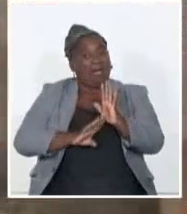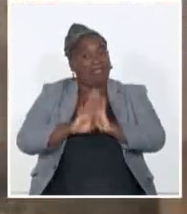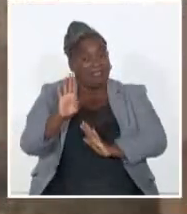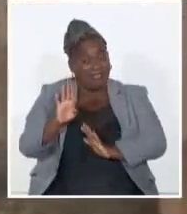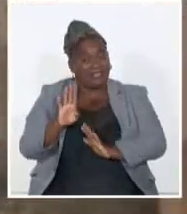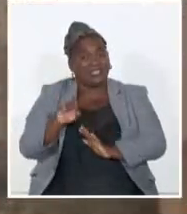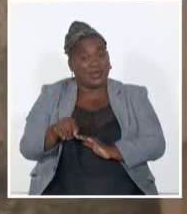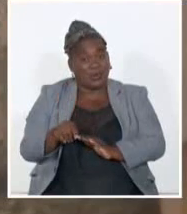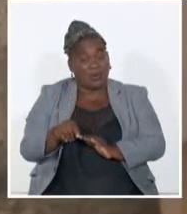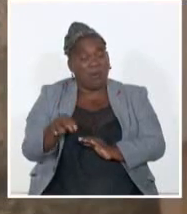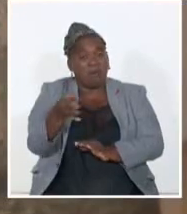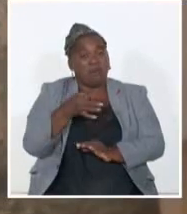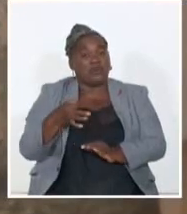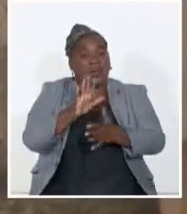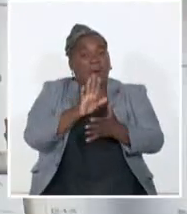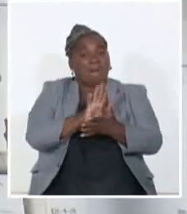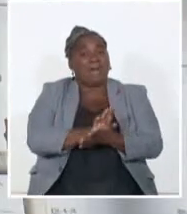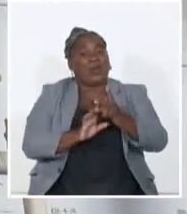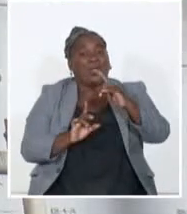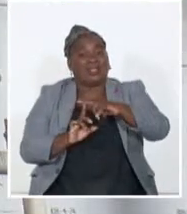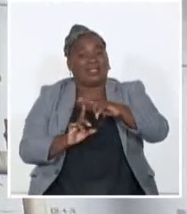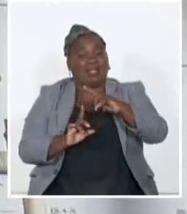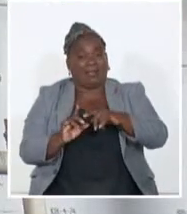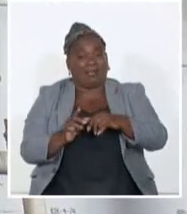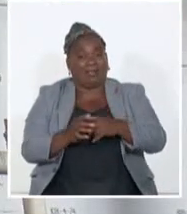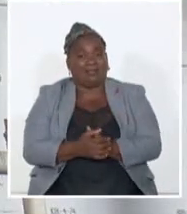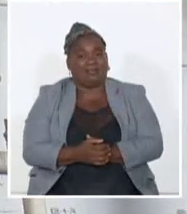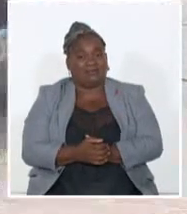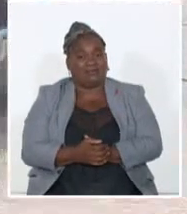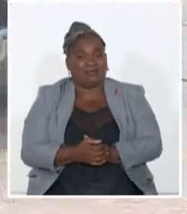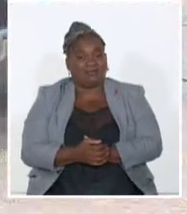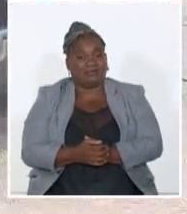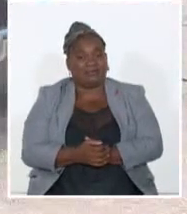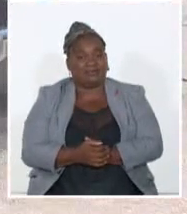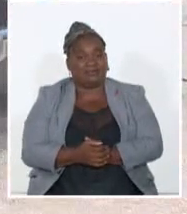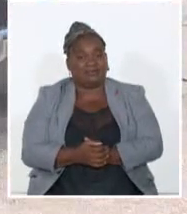Tames, municipio donde se ubica. Mejías Osorio, Canal Cubano de Noticias.